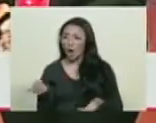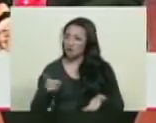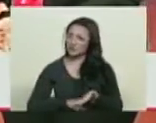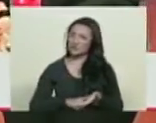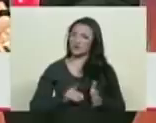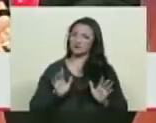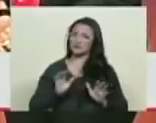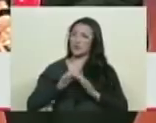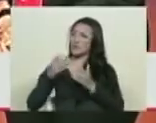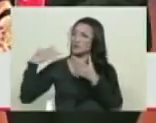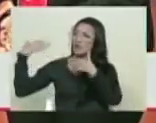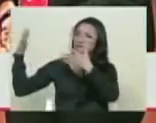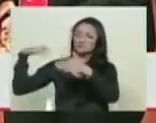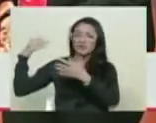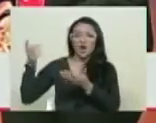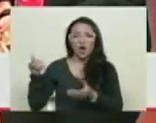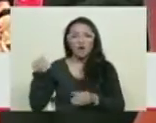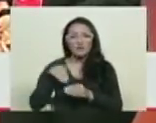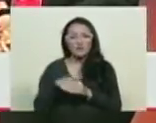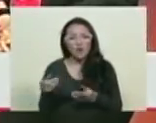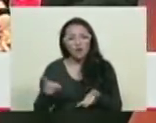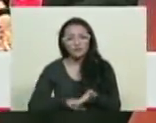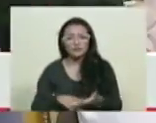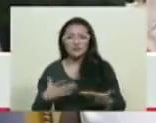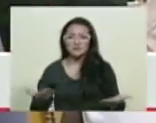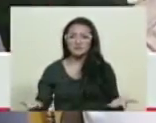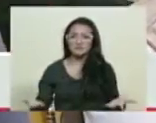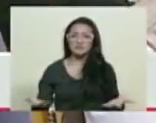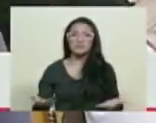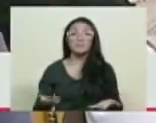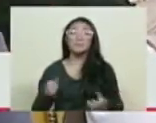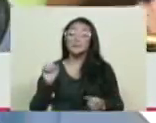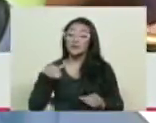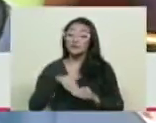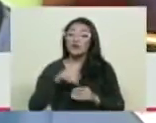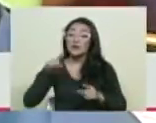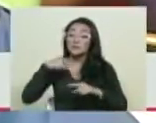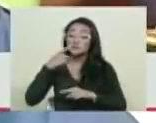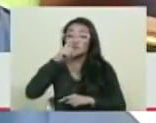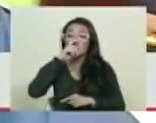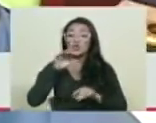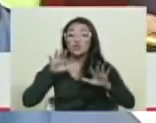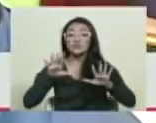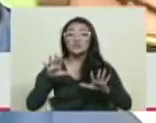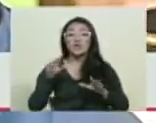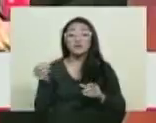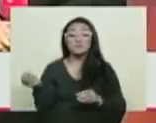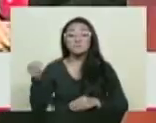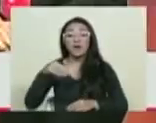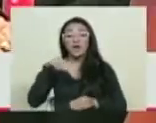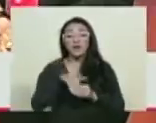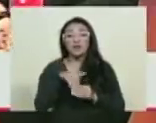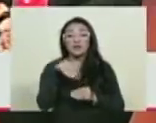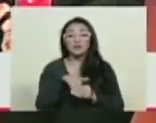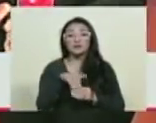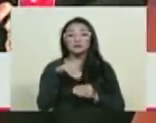a votar otra vez sí a votar otra vez y el próximo año vamos a tener 10 elecciones más